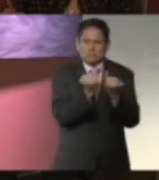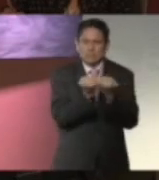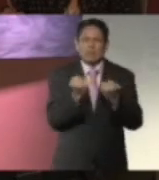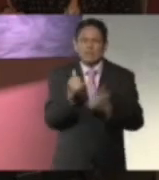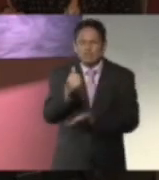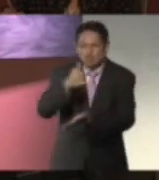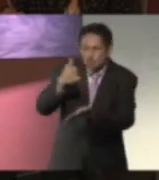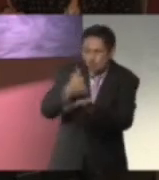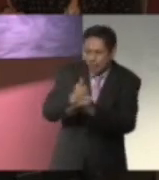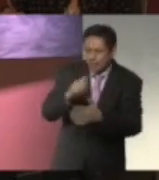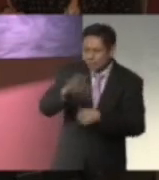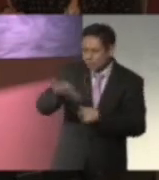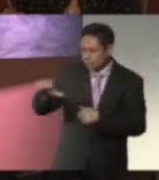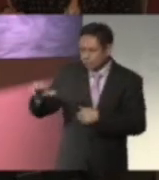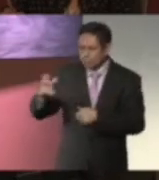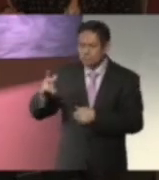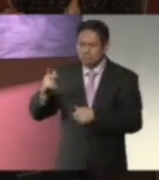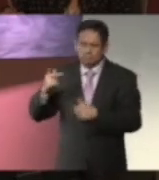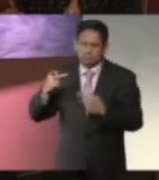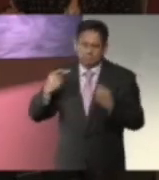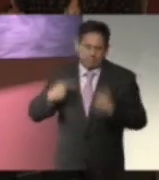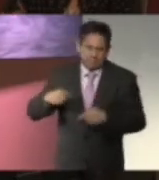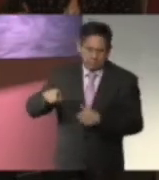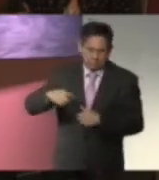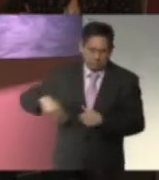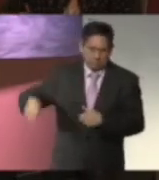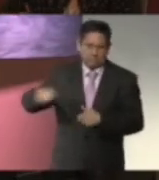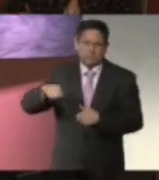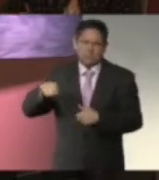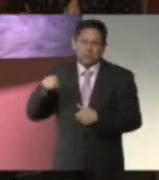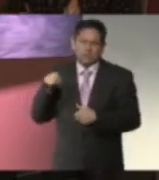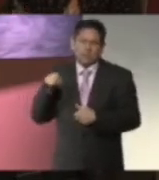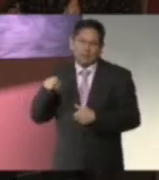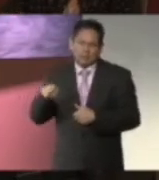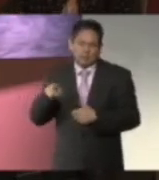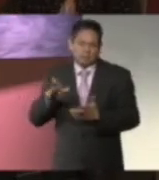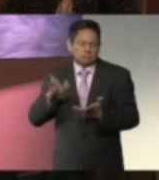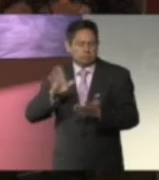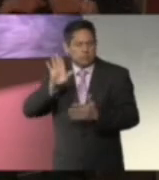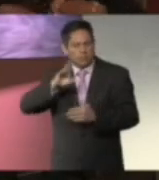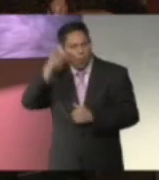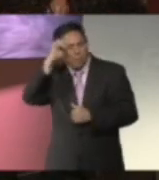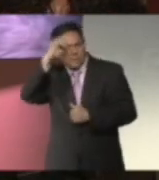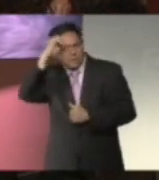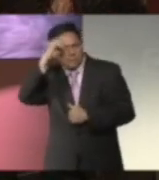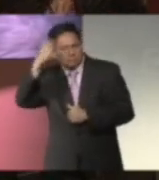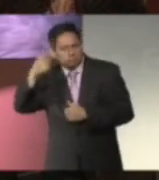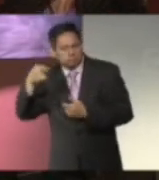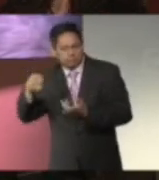es la que es la contenedora de la opinión pública.